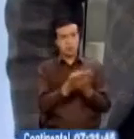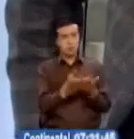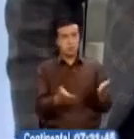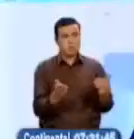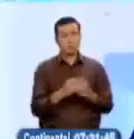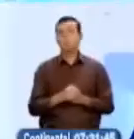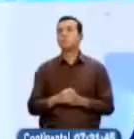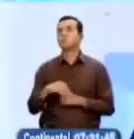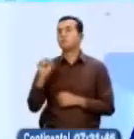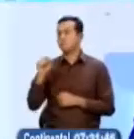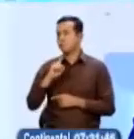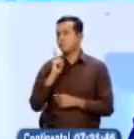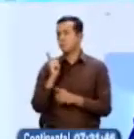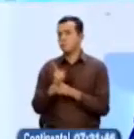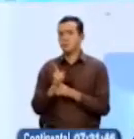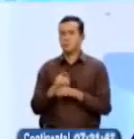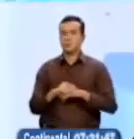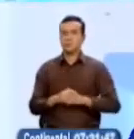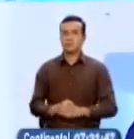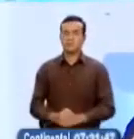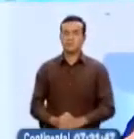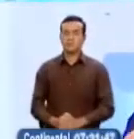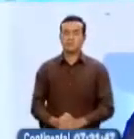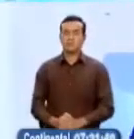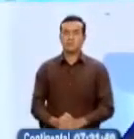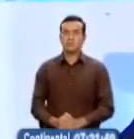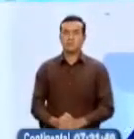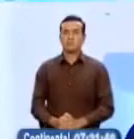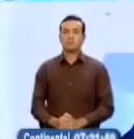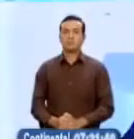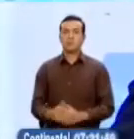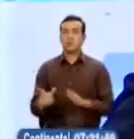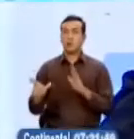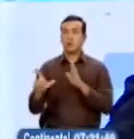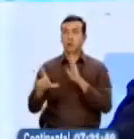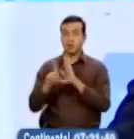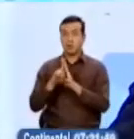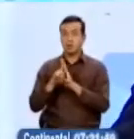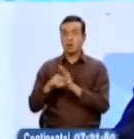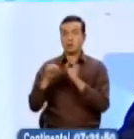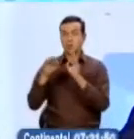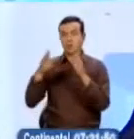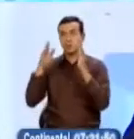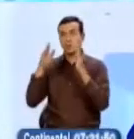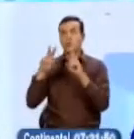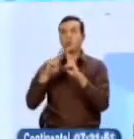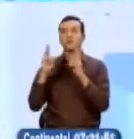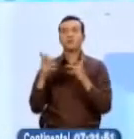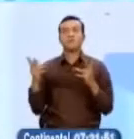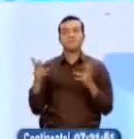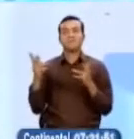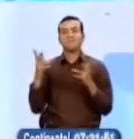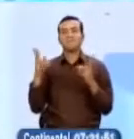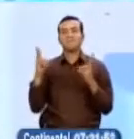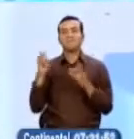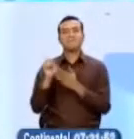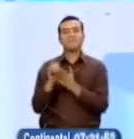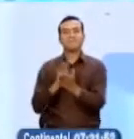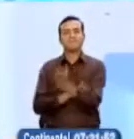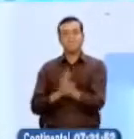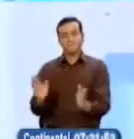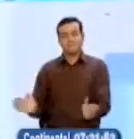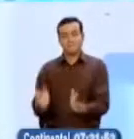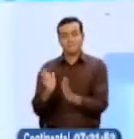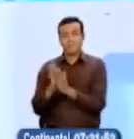si de hecho hay hay algunos artículos de la ley dedicados al programa nacional de promoción